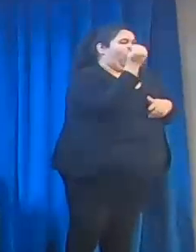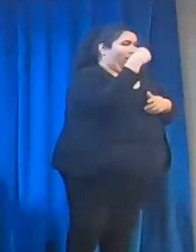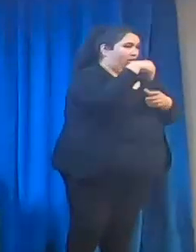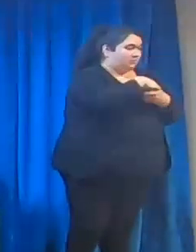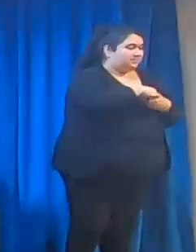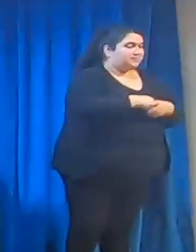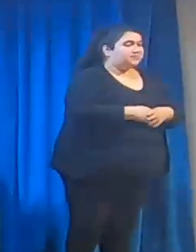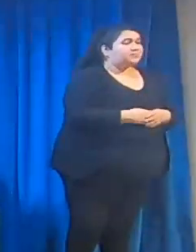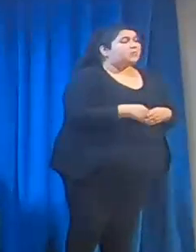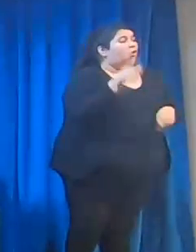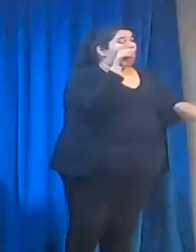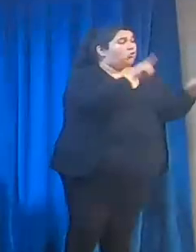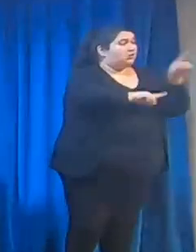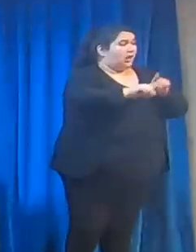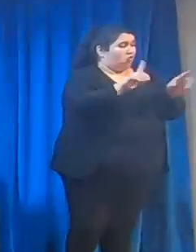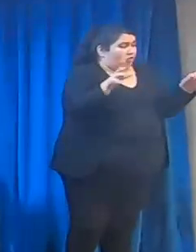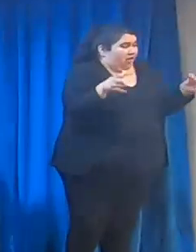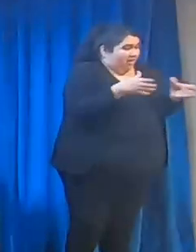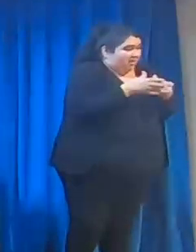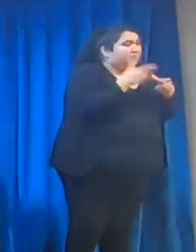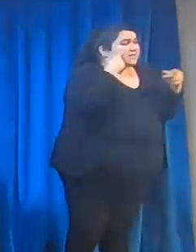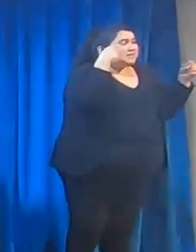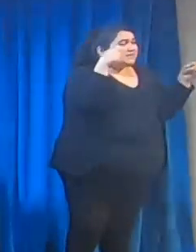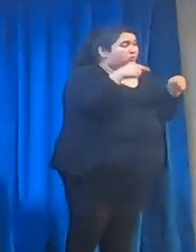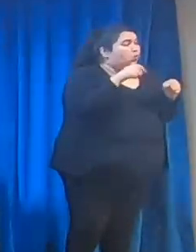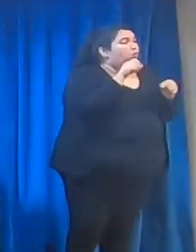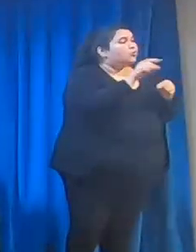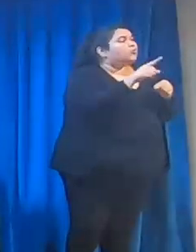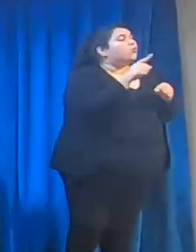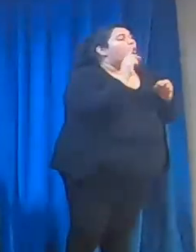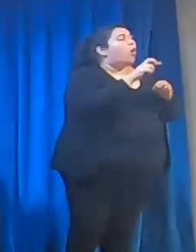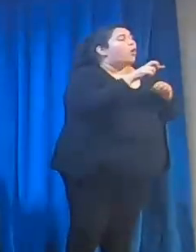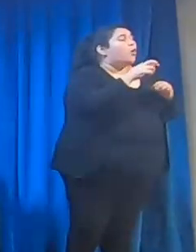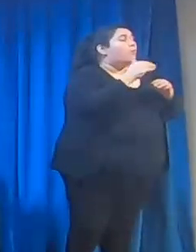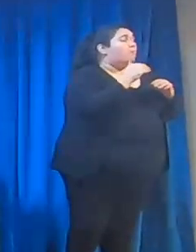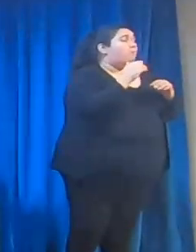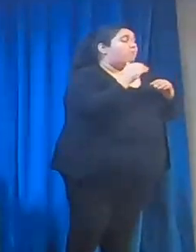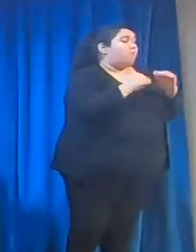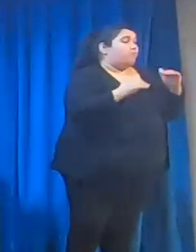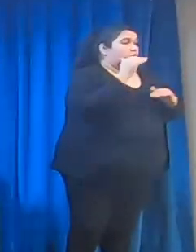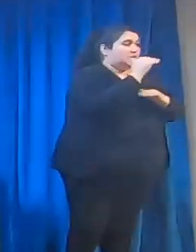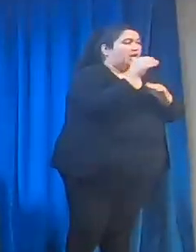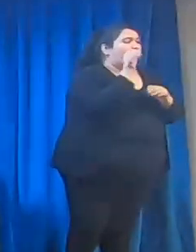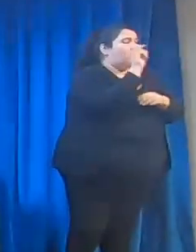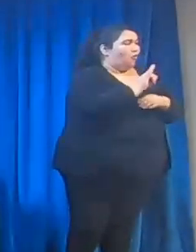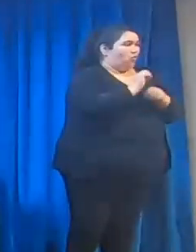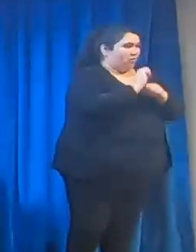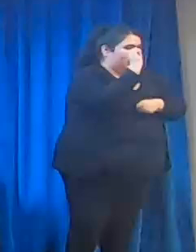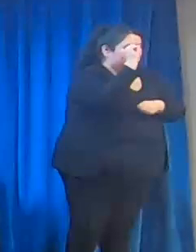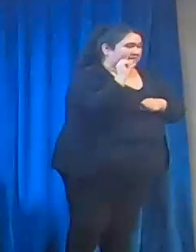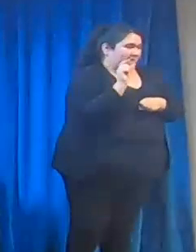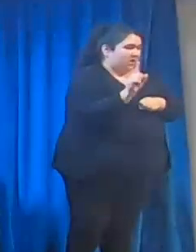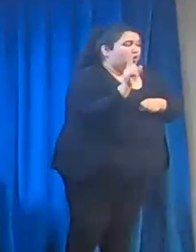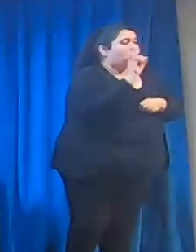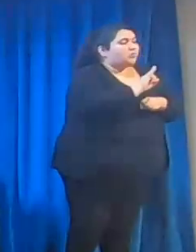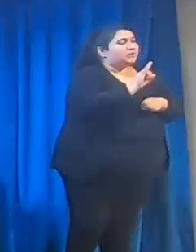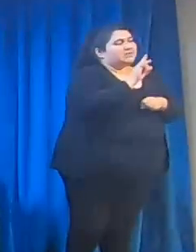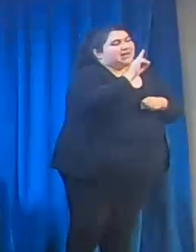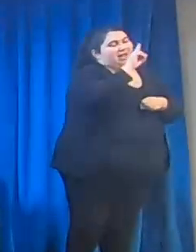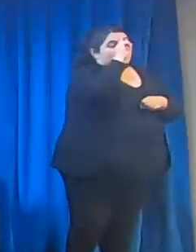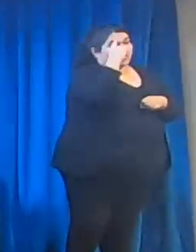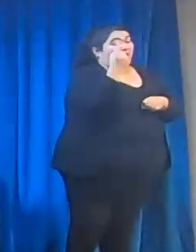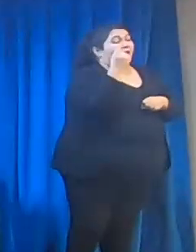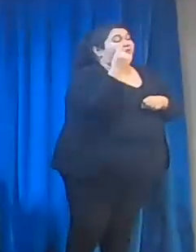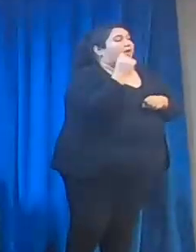Aires. Es coordinadora académica de la especialización de posgrado en docencia universitaria de la Universidad Nacional de José C.